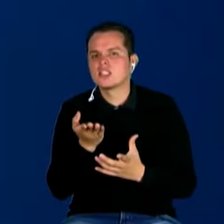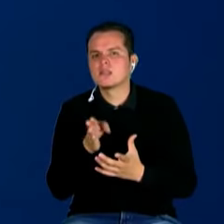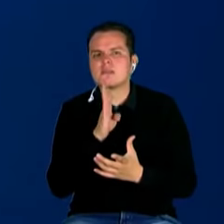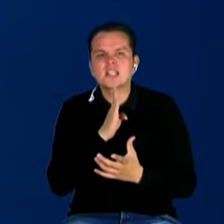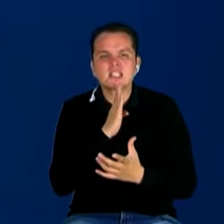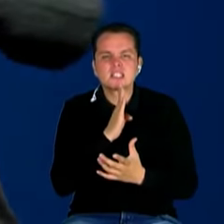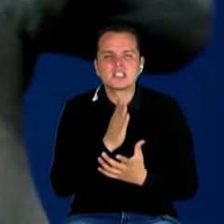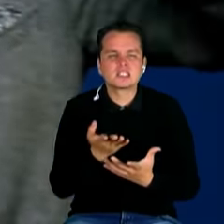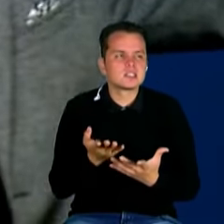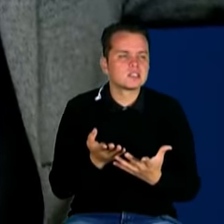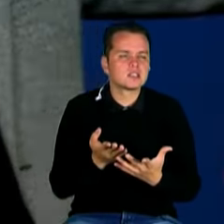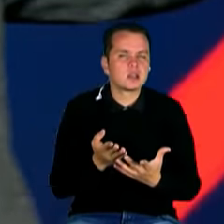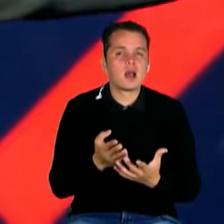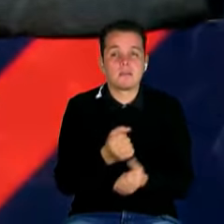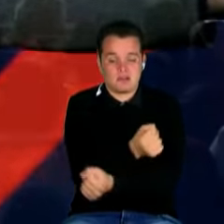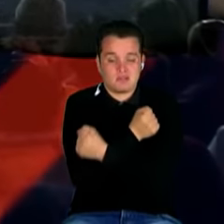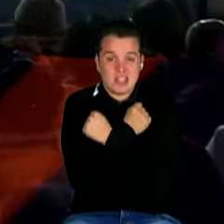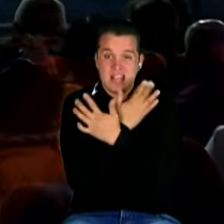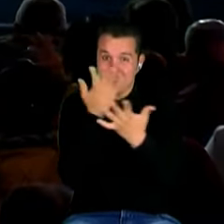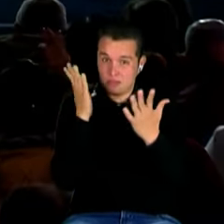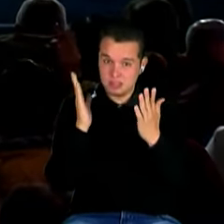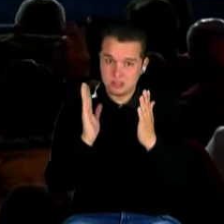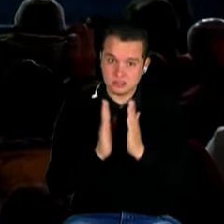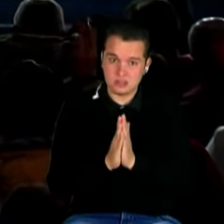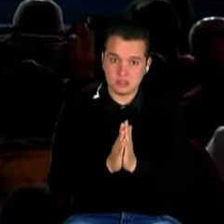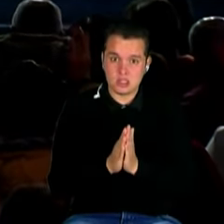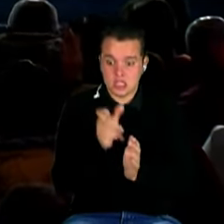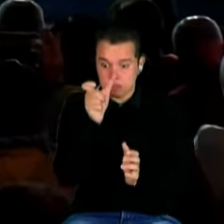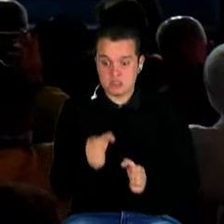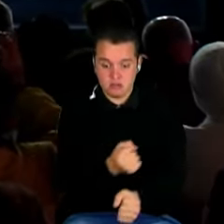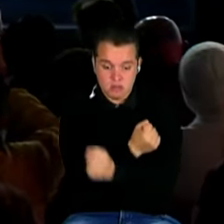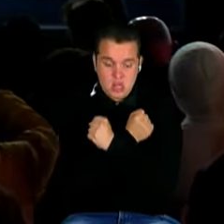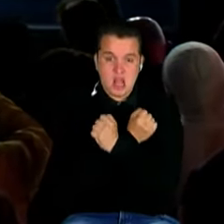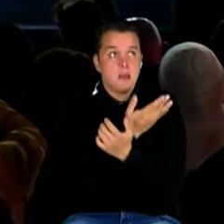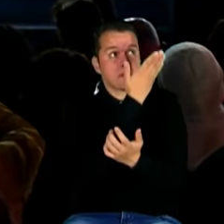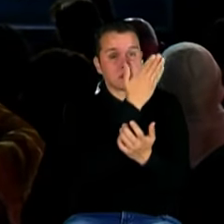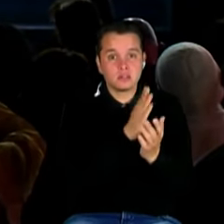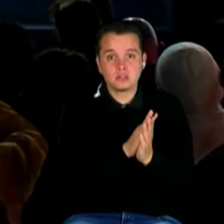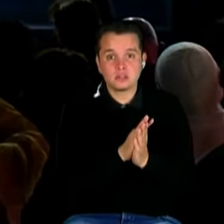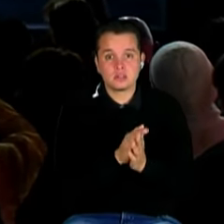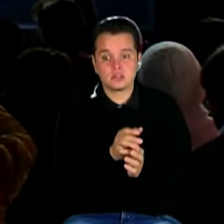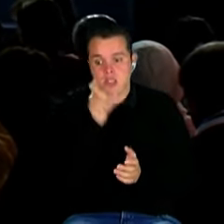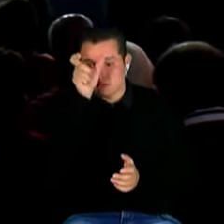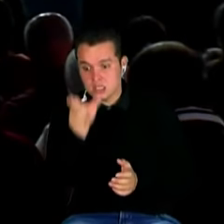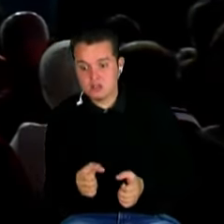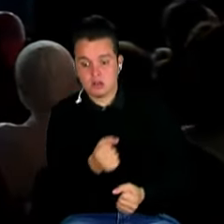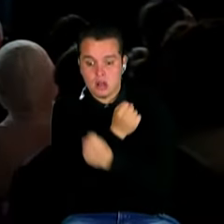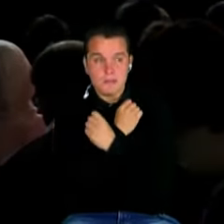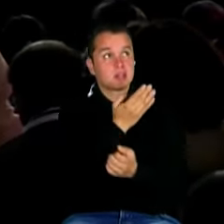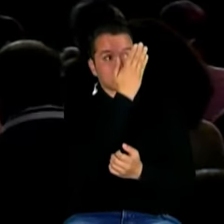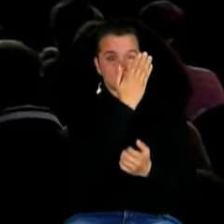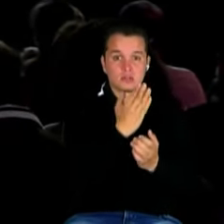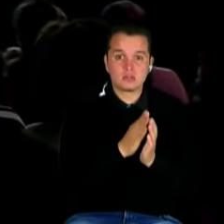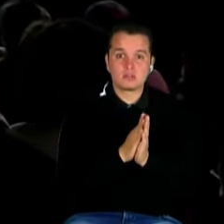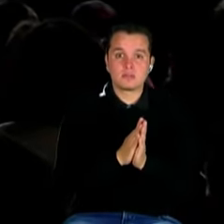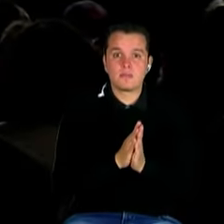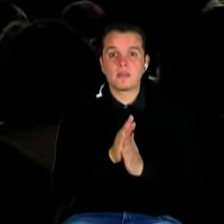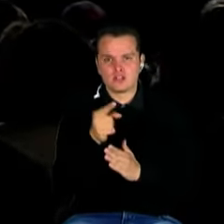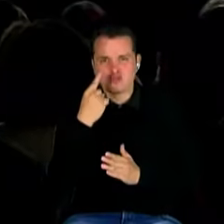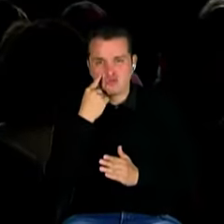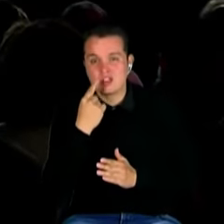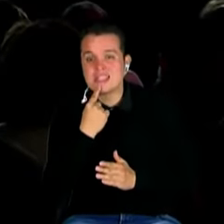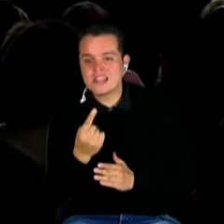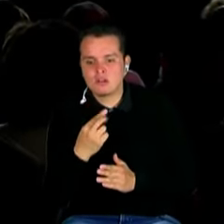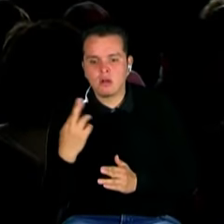quiénes? Para los que le aman, para los que le aman, para los que le aman. Por eso te